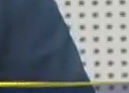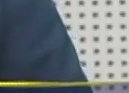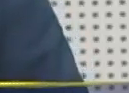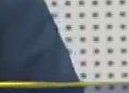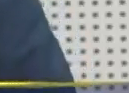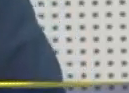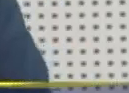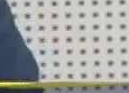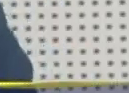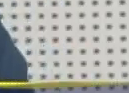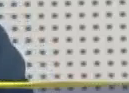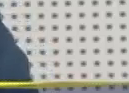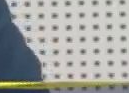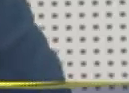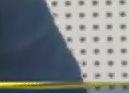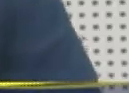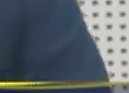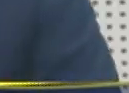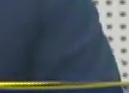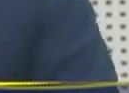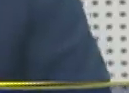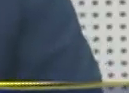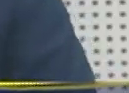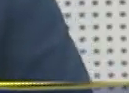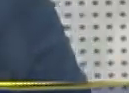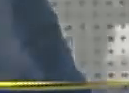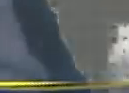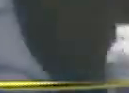Miguel Díaz-Canel Bermúdez.